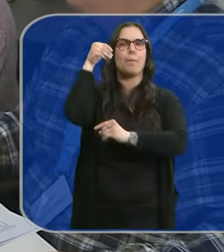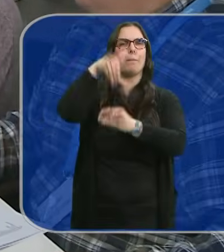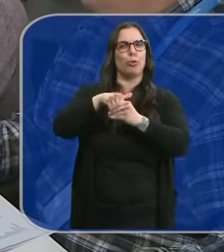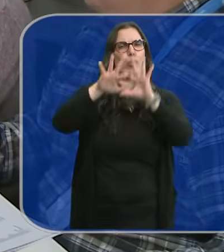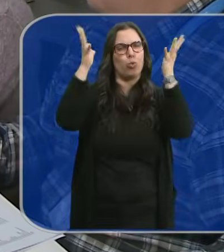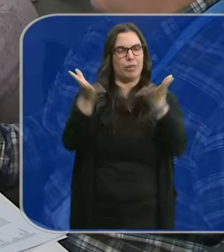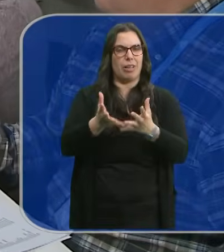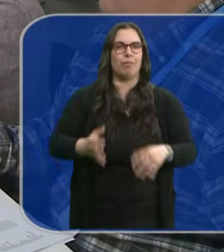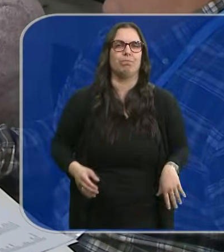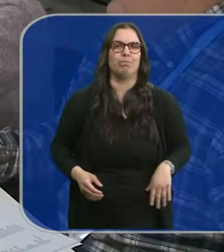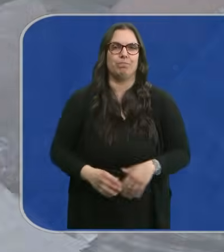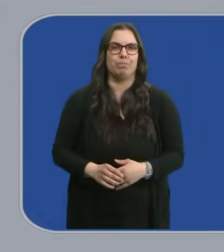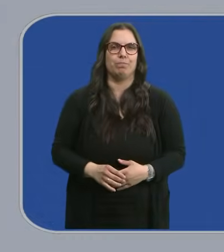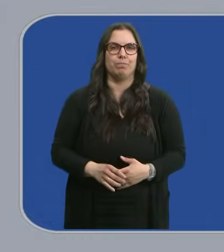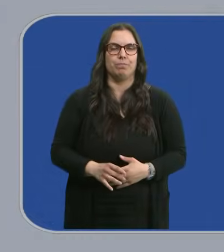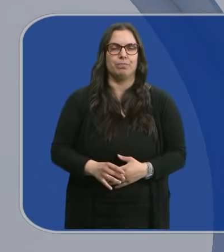universal.